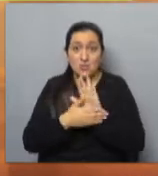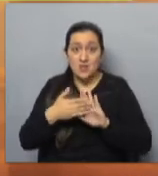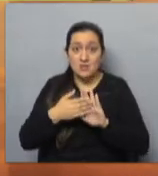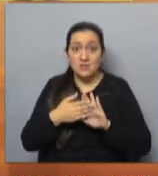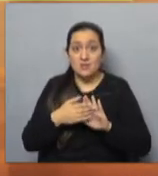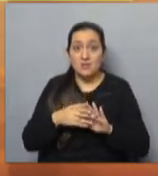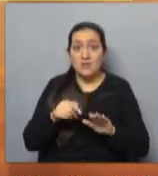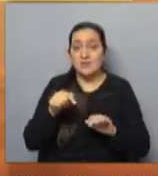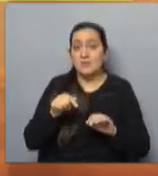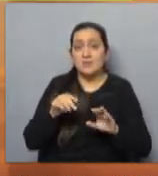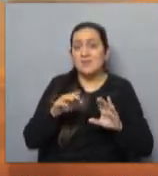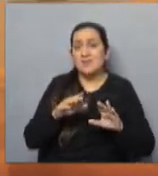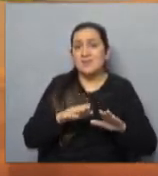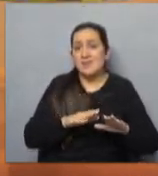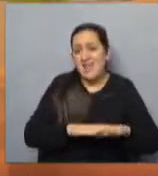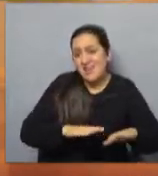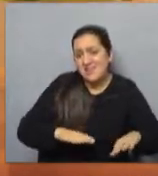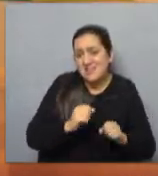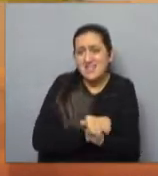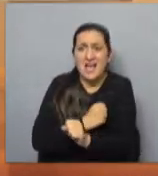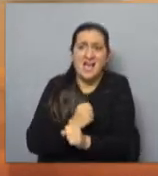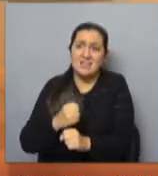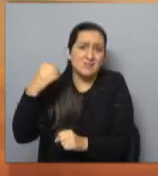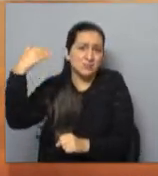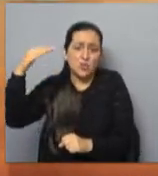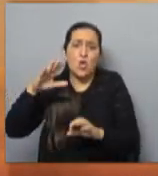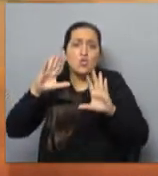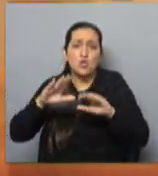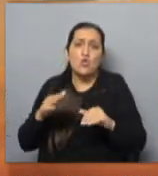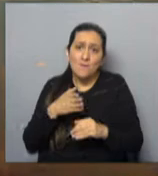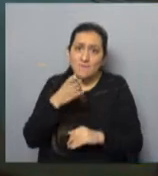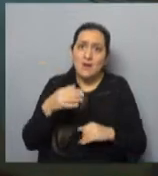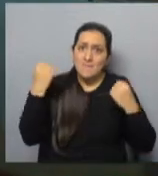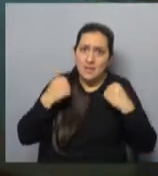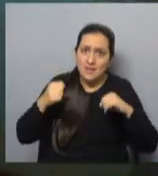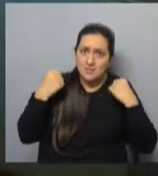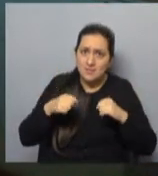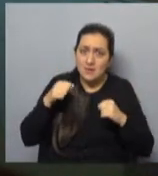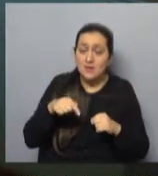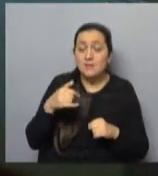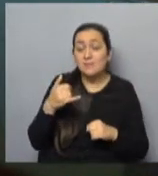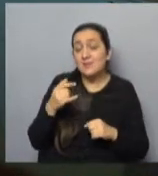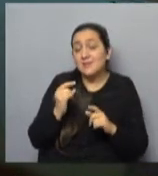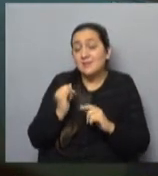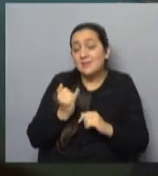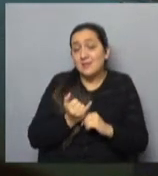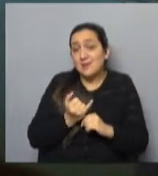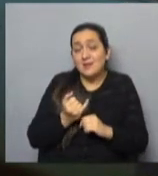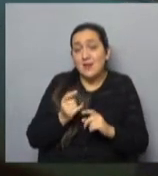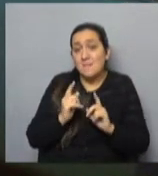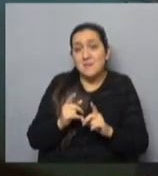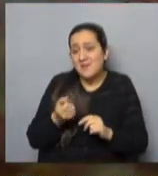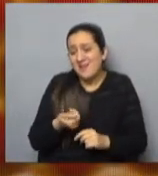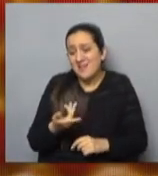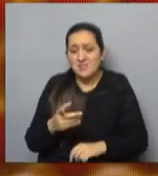hasta a las niñas de 11 años pasan todas por el pse food y eso al tener las mismos la cantidad de